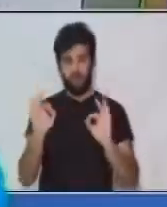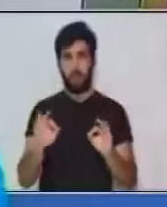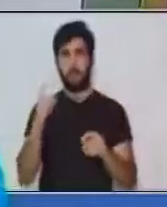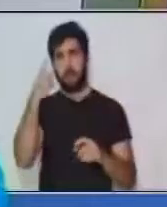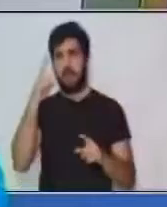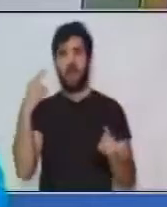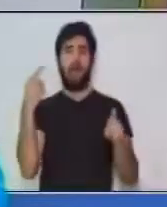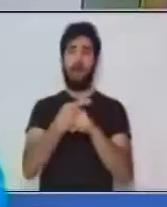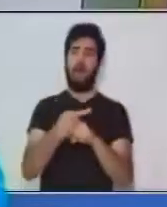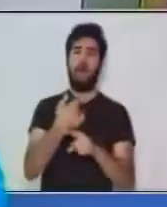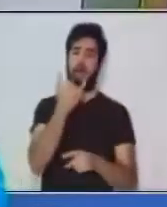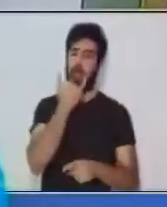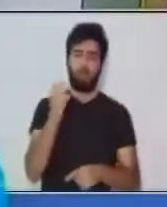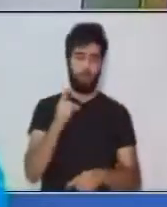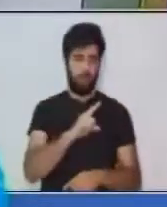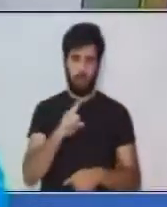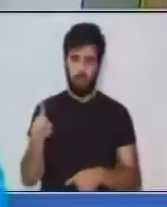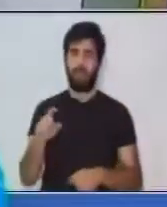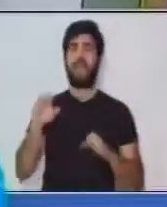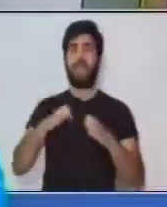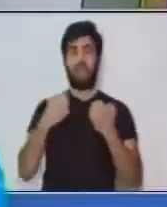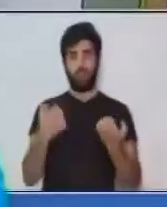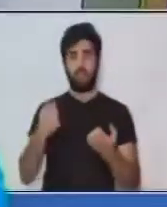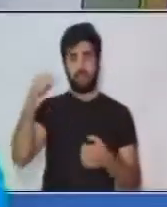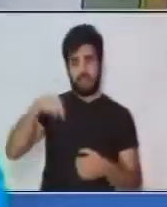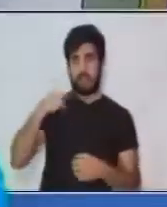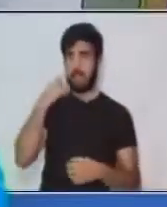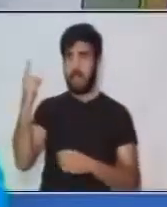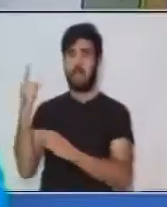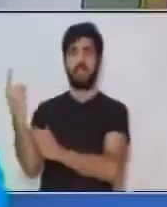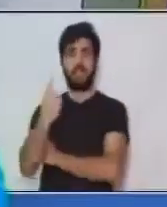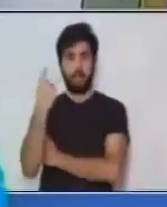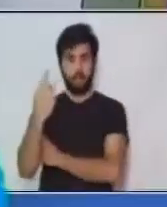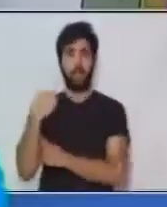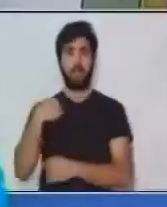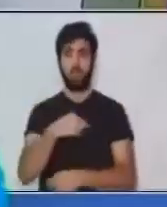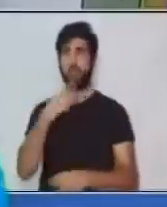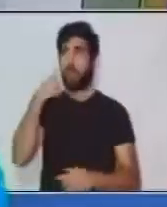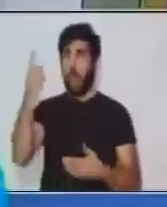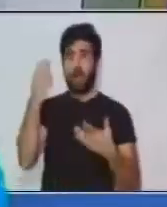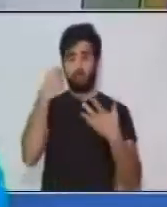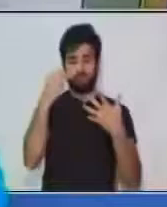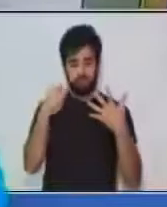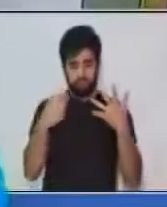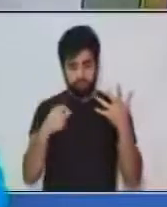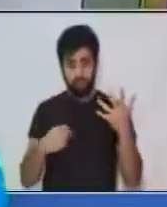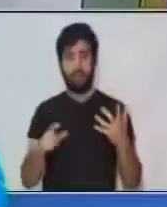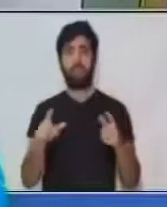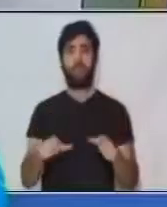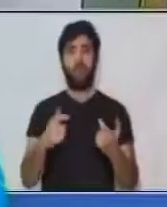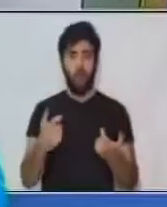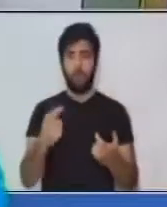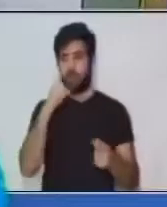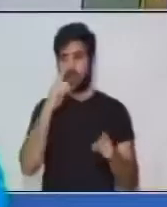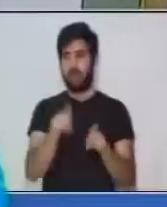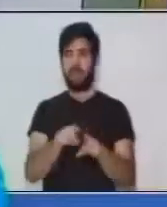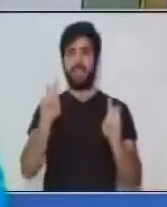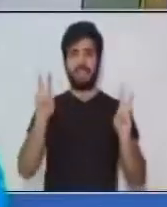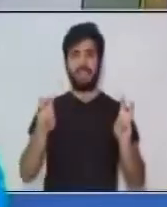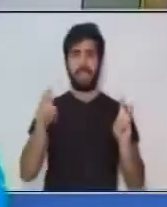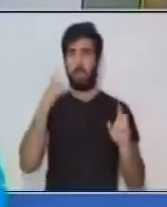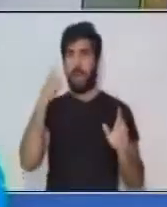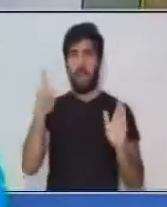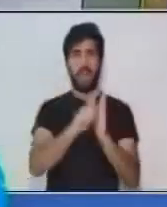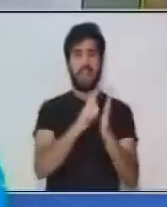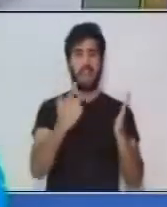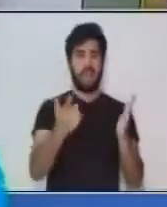error. Por lo tanto, esto es importante cuando nosotros verificamos algún tipo de fuentes bibliográficas. Aquí es